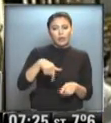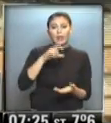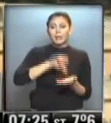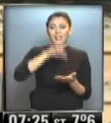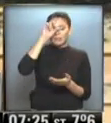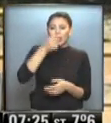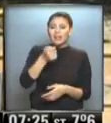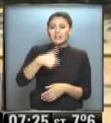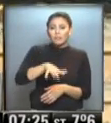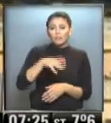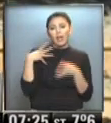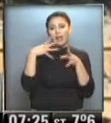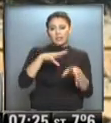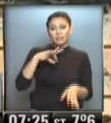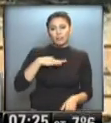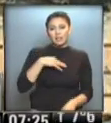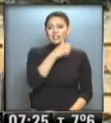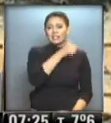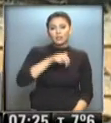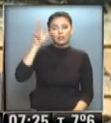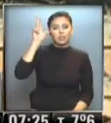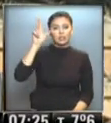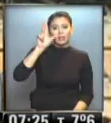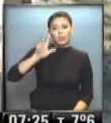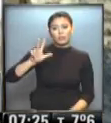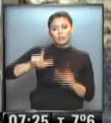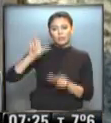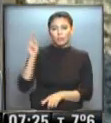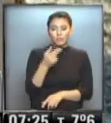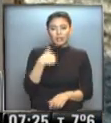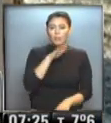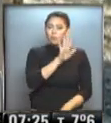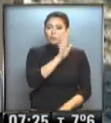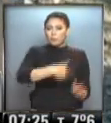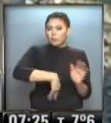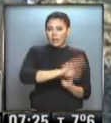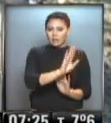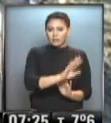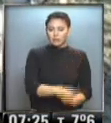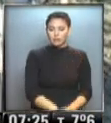una guerra civil, hay 638 muertos y crecen las amenazas.